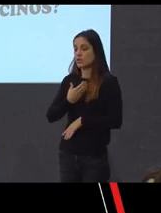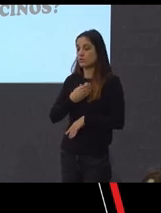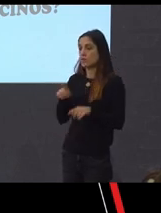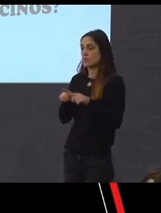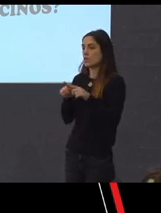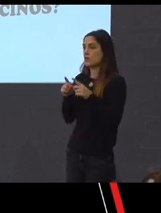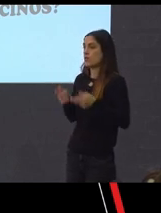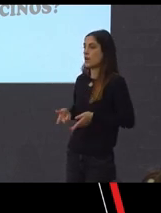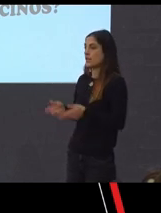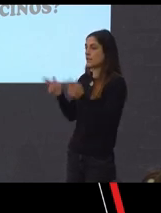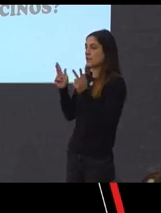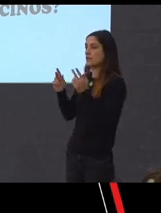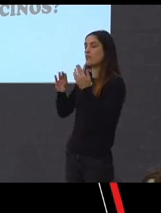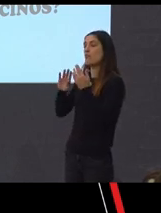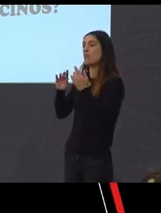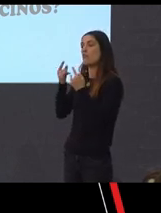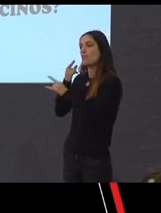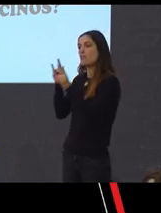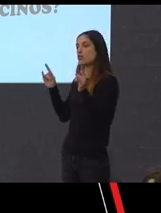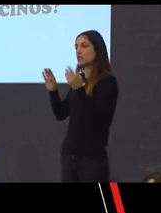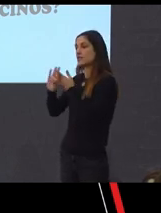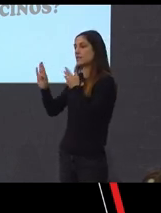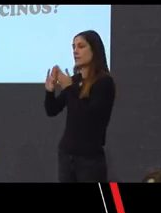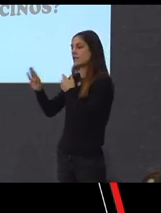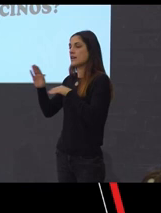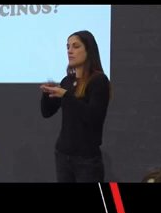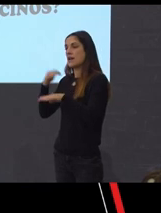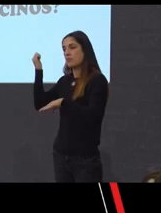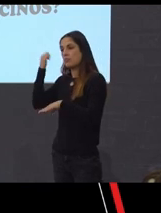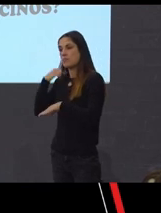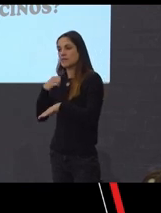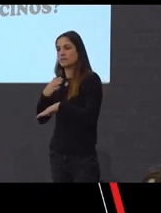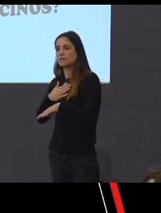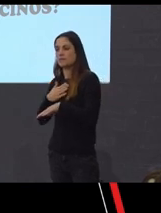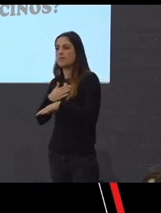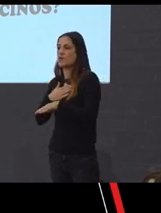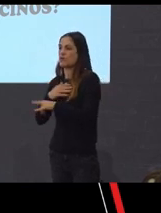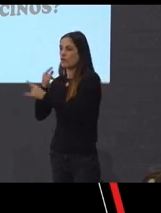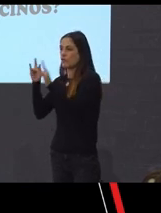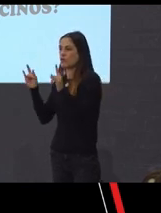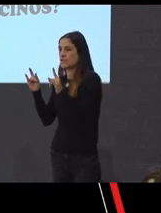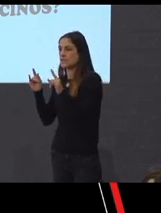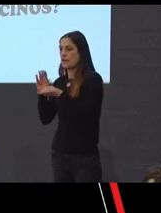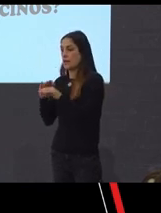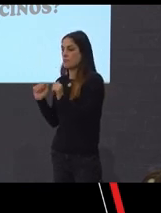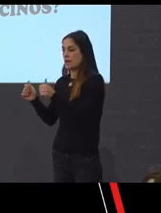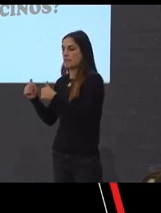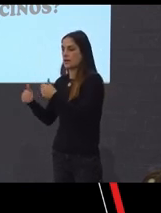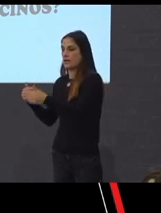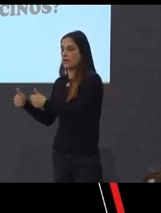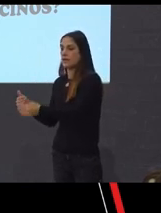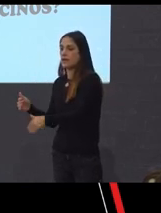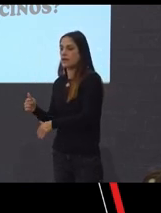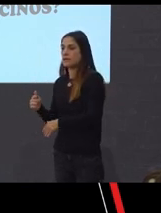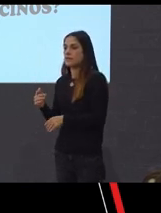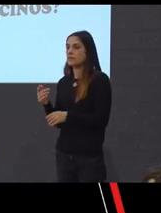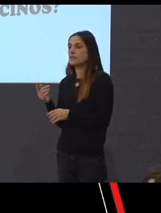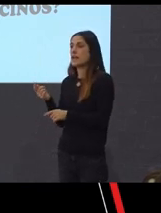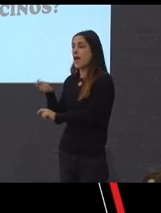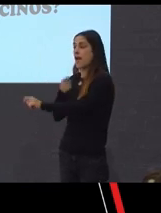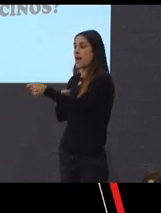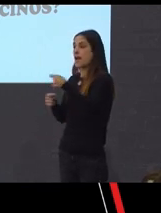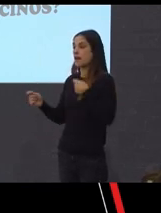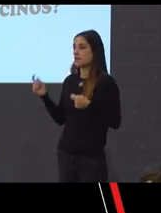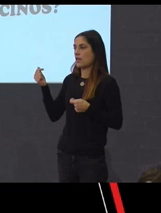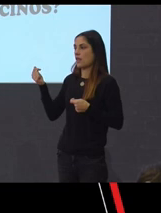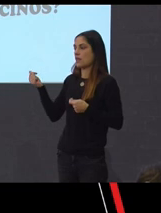os montes veciñais ao patrimonio forestal para que estes pudese poñer en funcionamento, a cambio dunha parte dos beneficios. Entón, o Estado